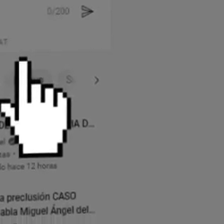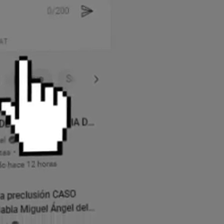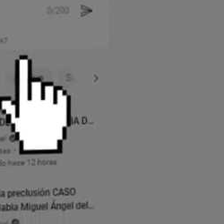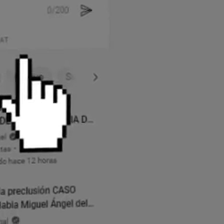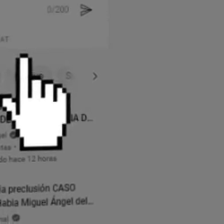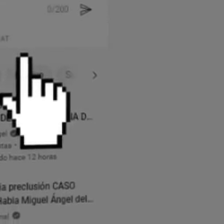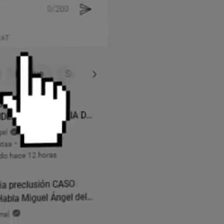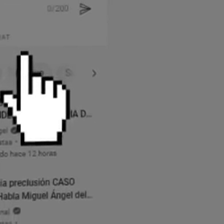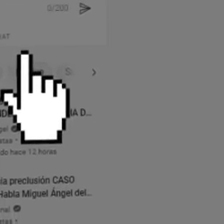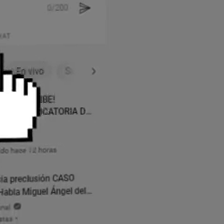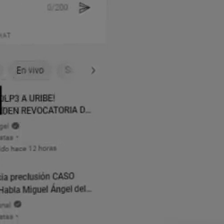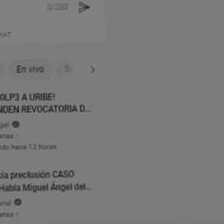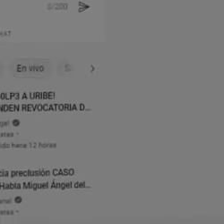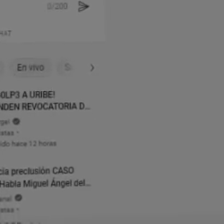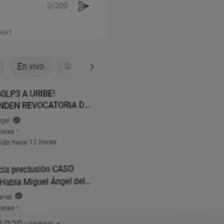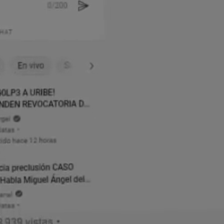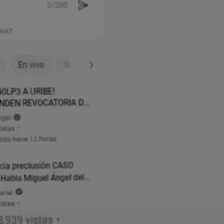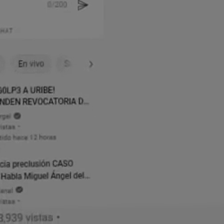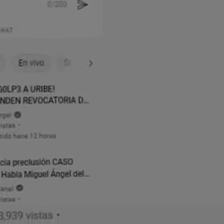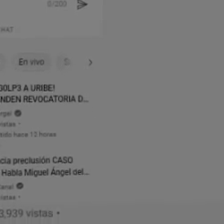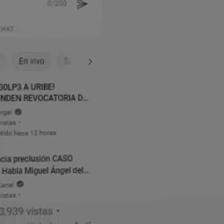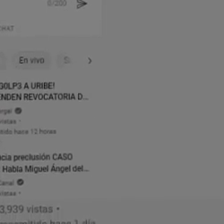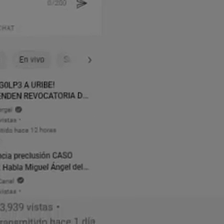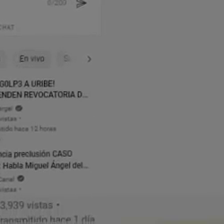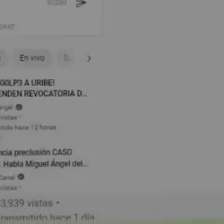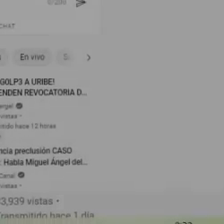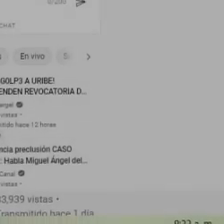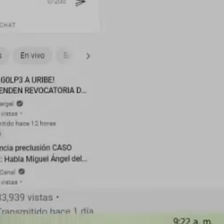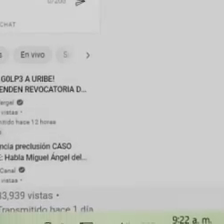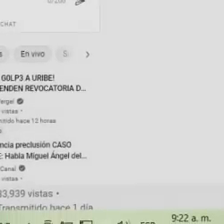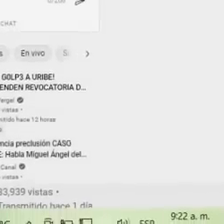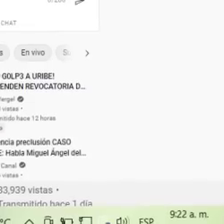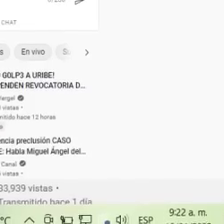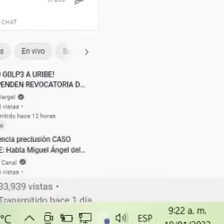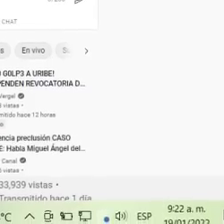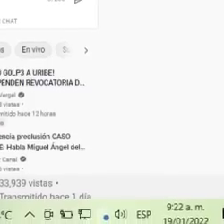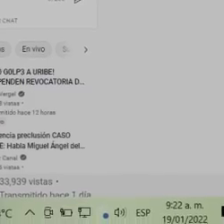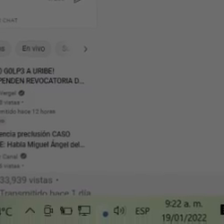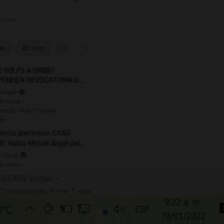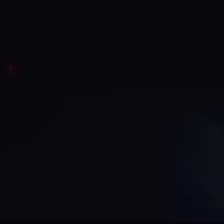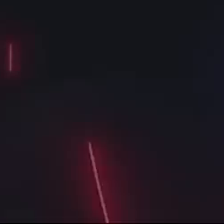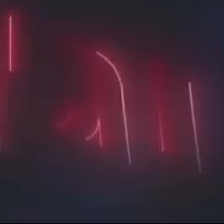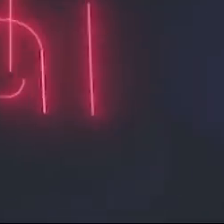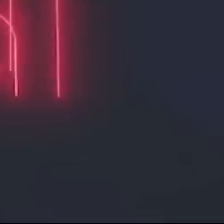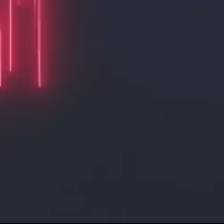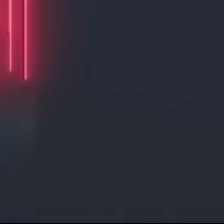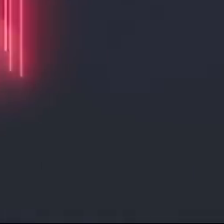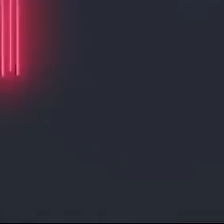Somos el tercer canal, la voz de los que no tienen voz.